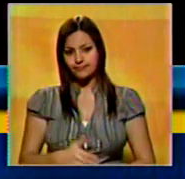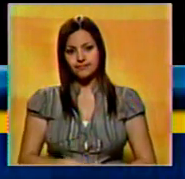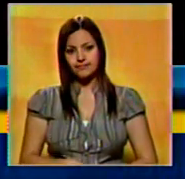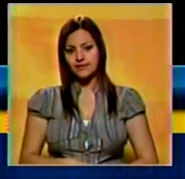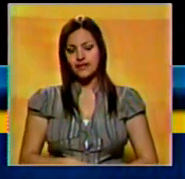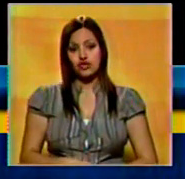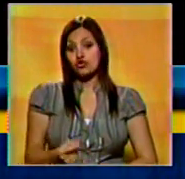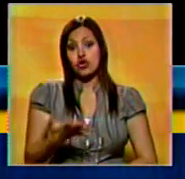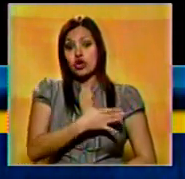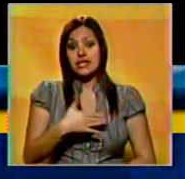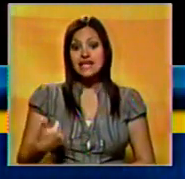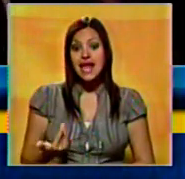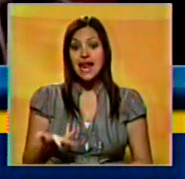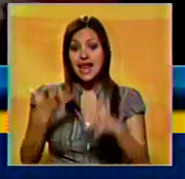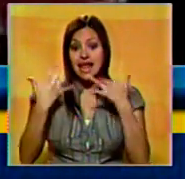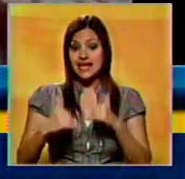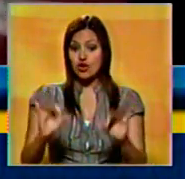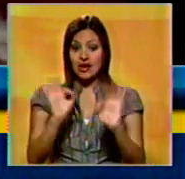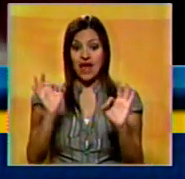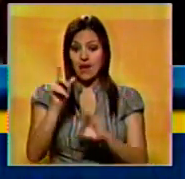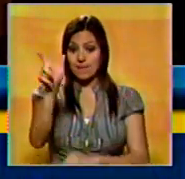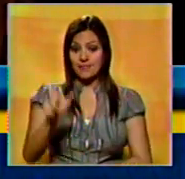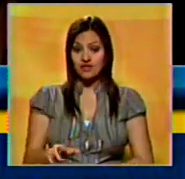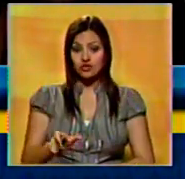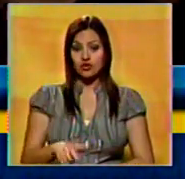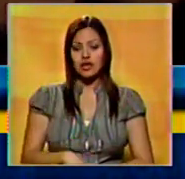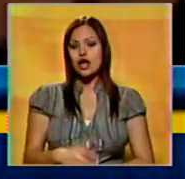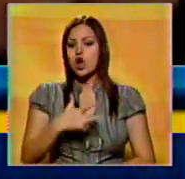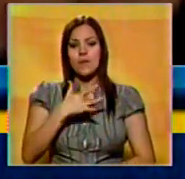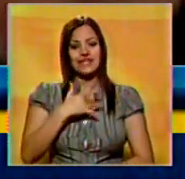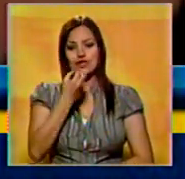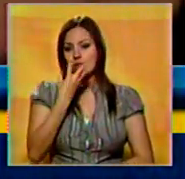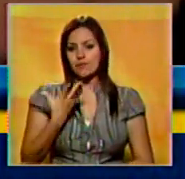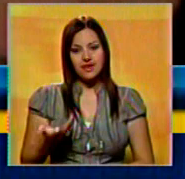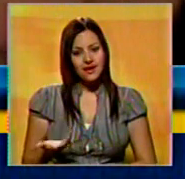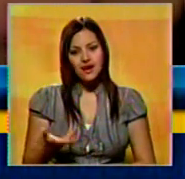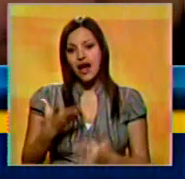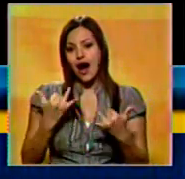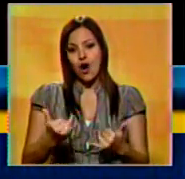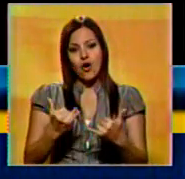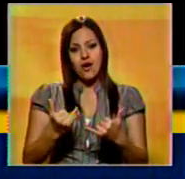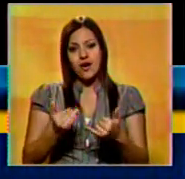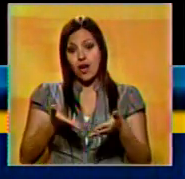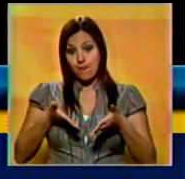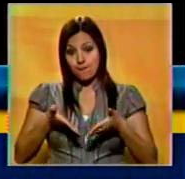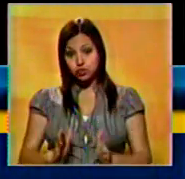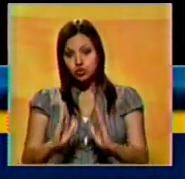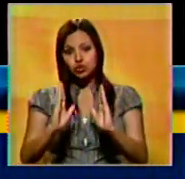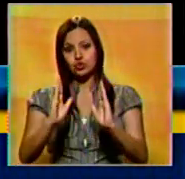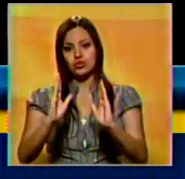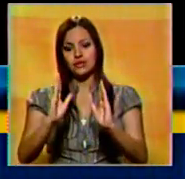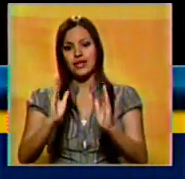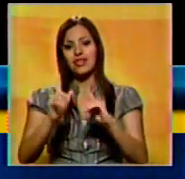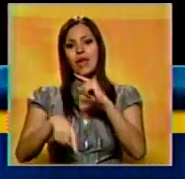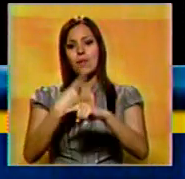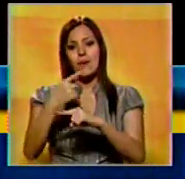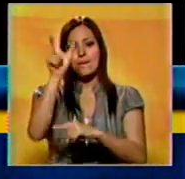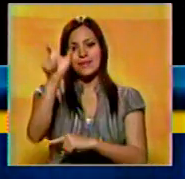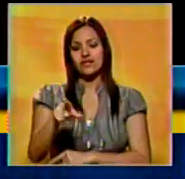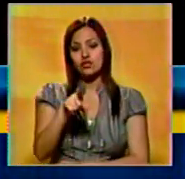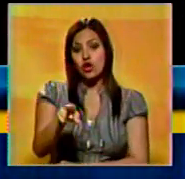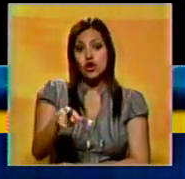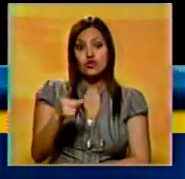ninguna intención de tener hijos con nadie. No es grato traer al mundo gente que cuando